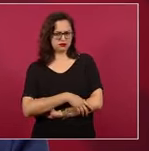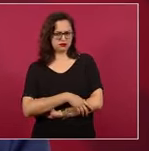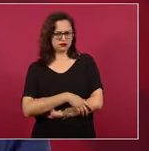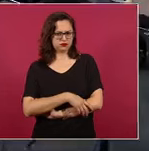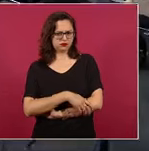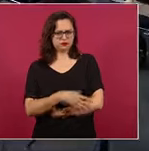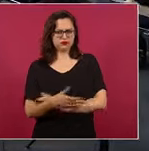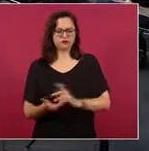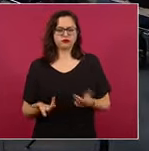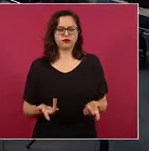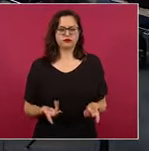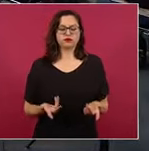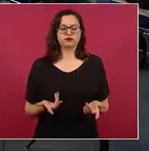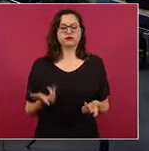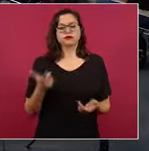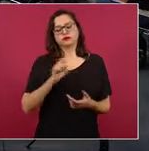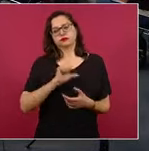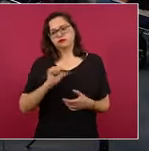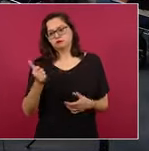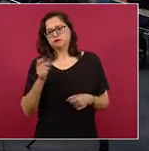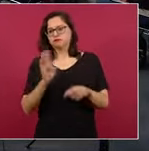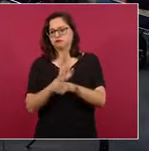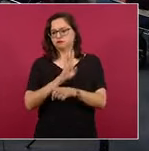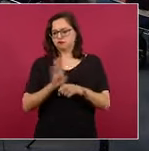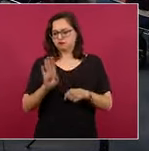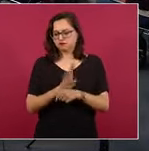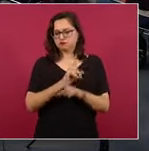Y otras ventajas,